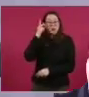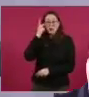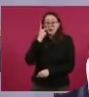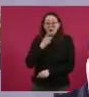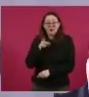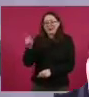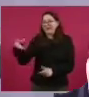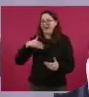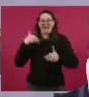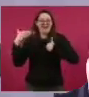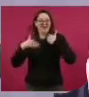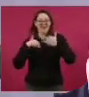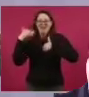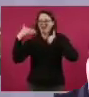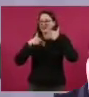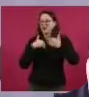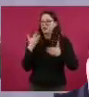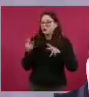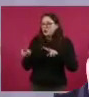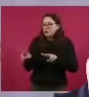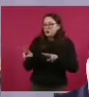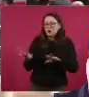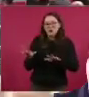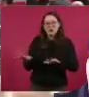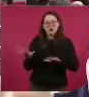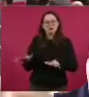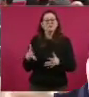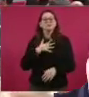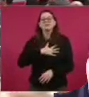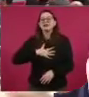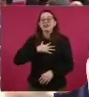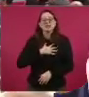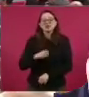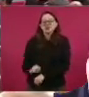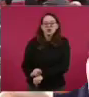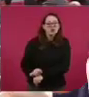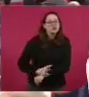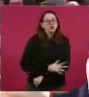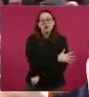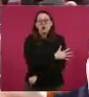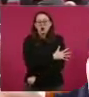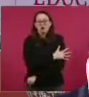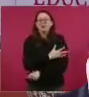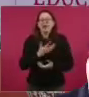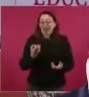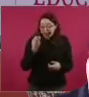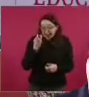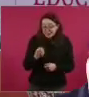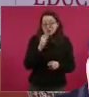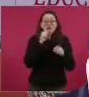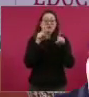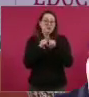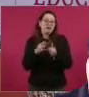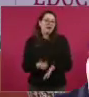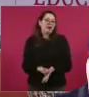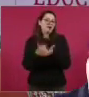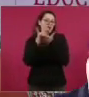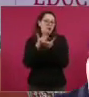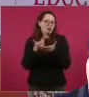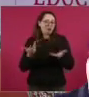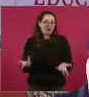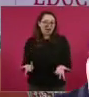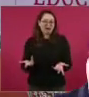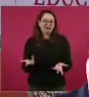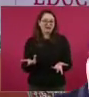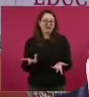Porque aunque no lo jueguen, ¿sí?, es pasión. Y qué bueno que exista esa pasión por